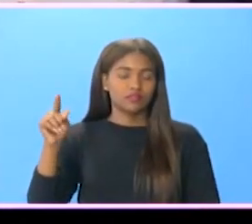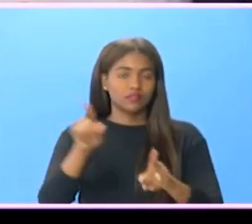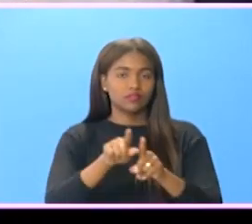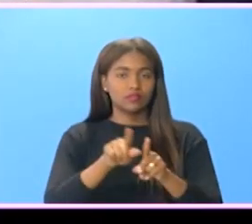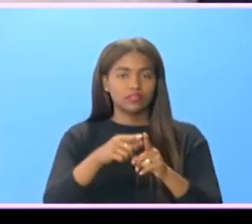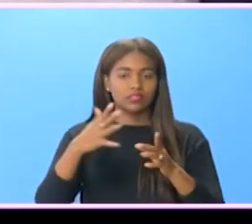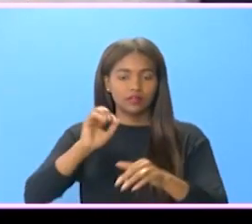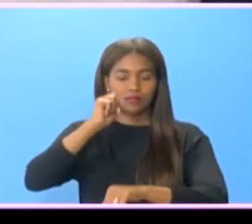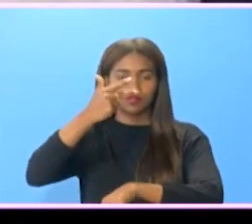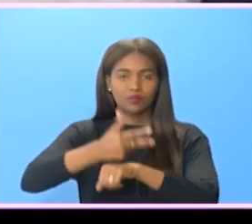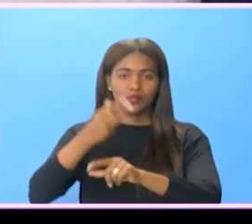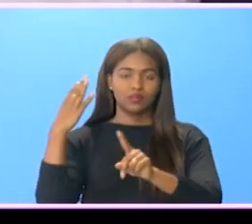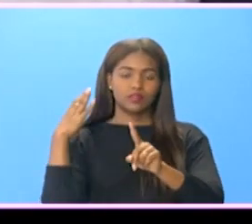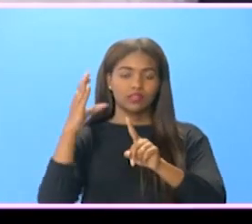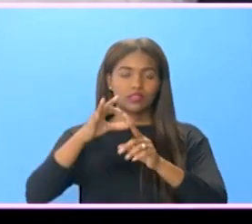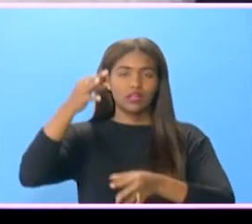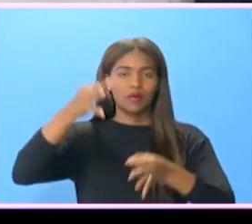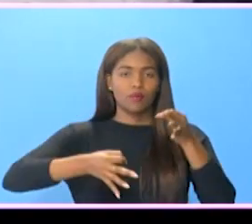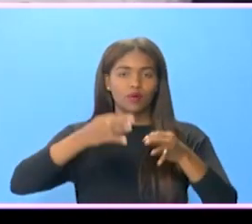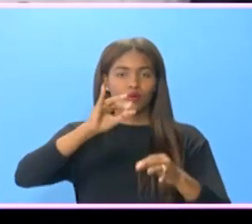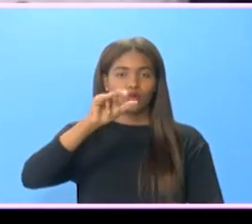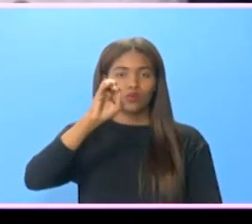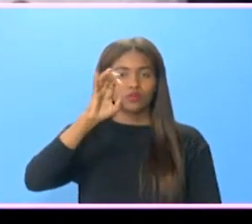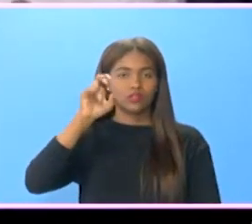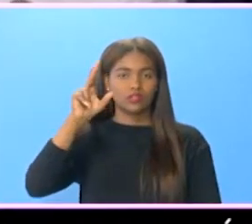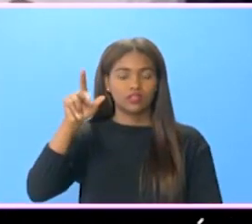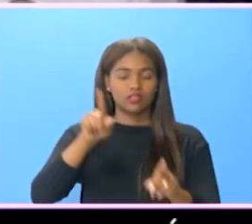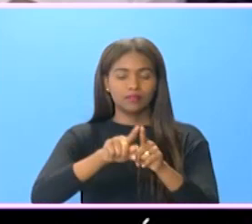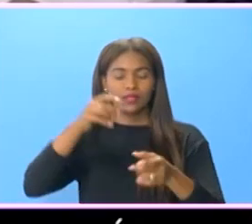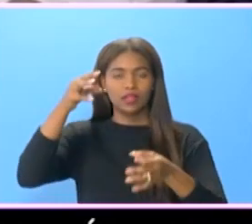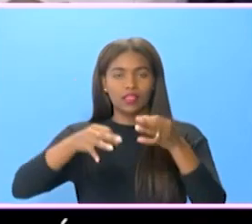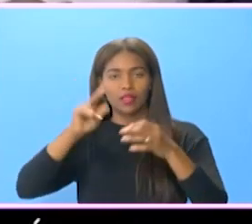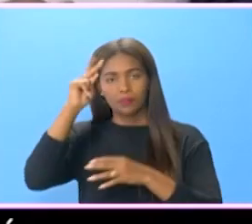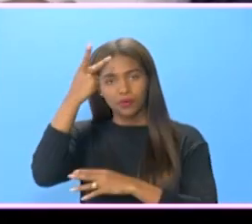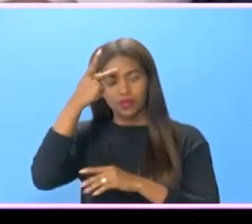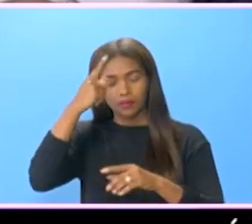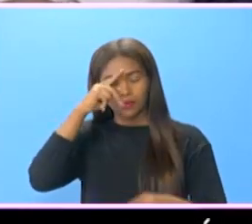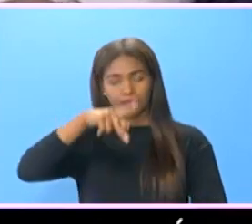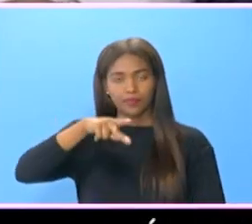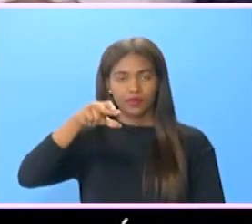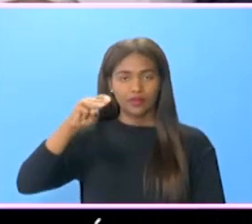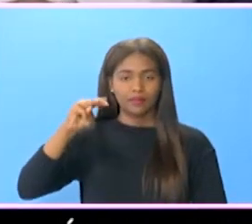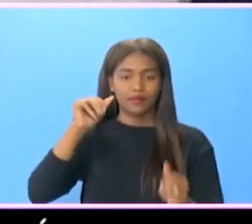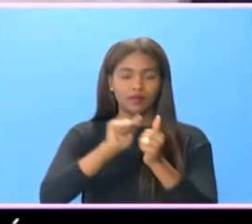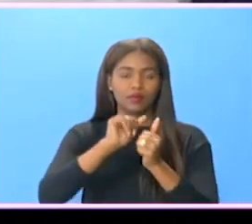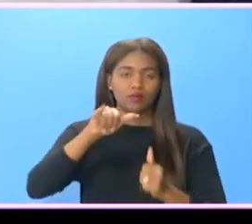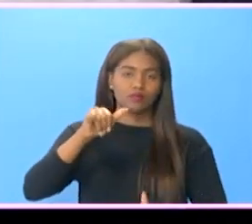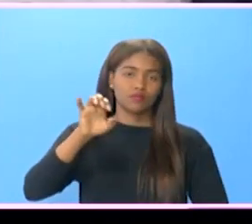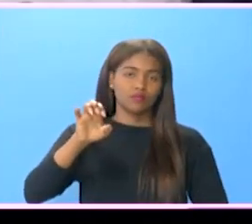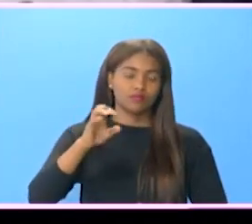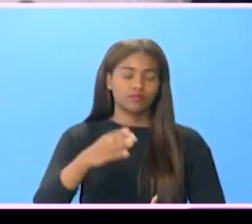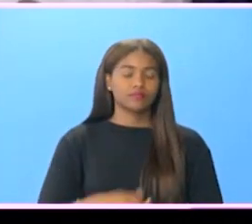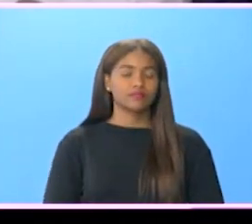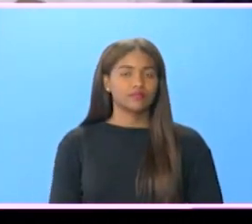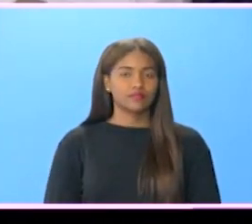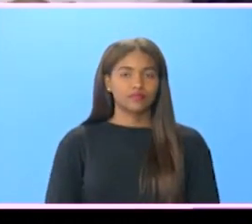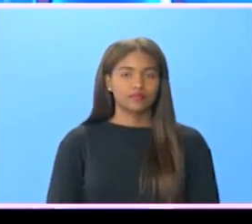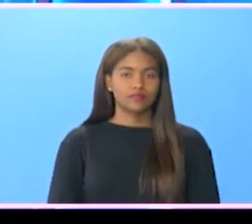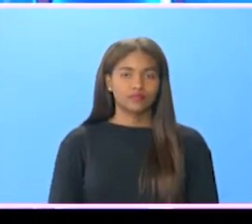se aprobó la designación del abogado y jurista Sigmund Freud como delegado político del PRM ante la Junta Central Electoral.